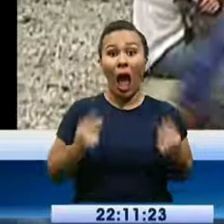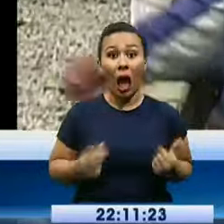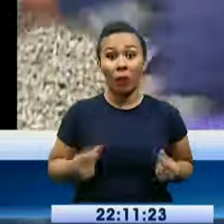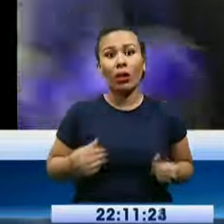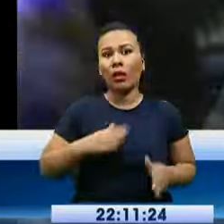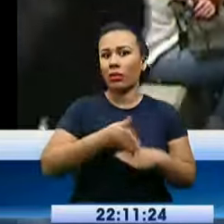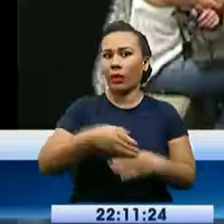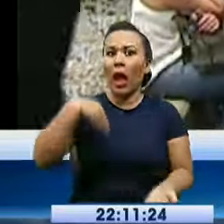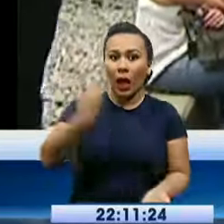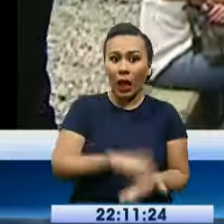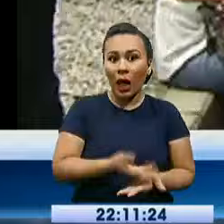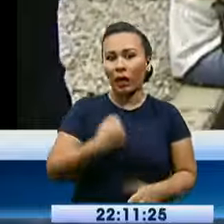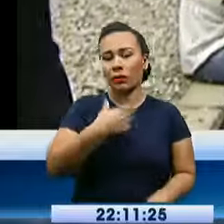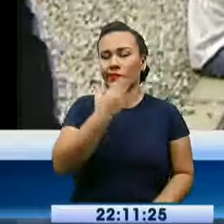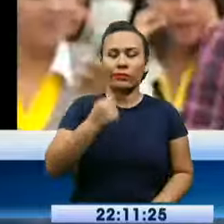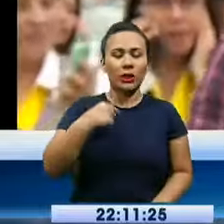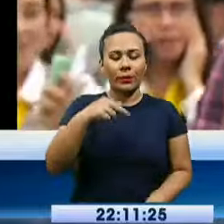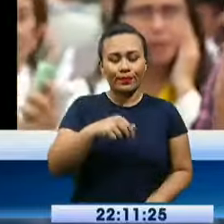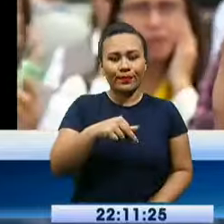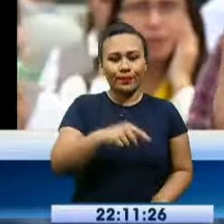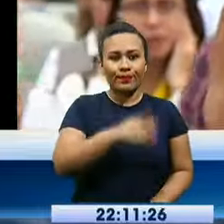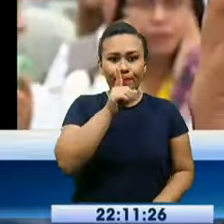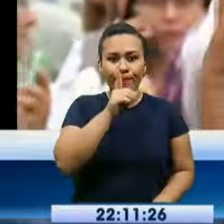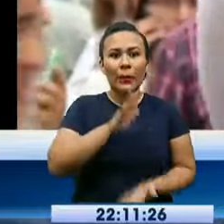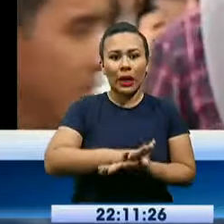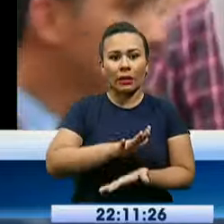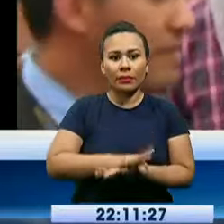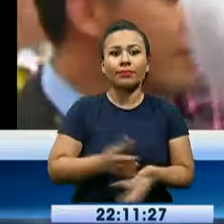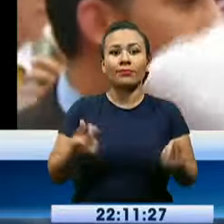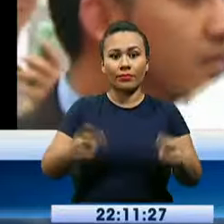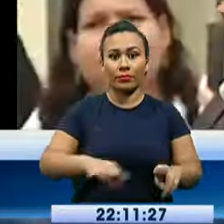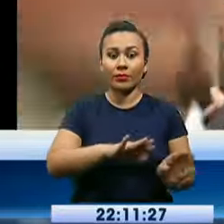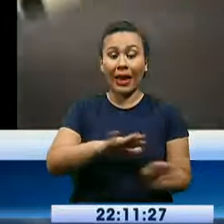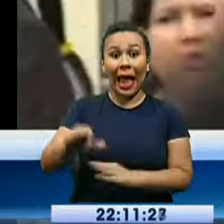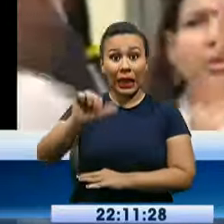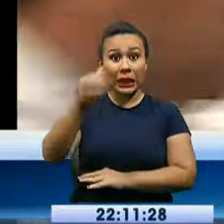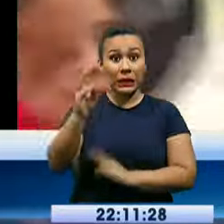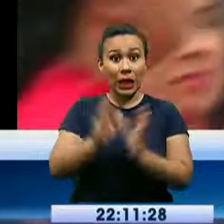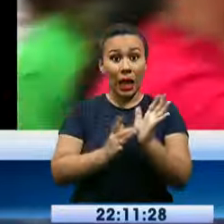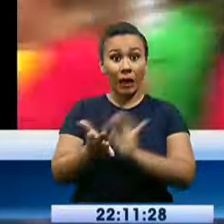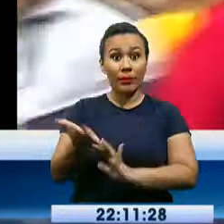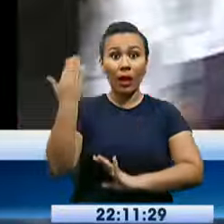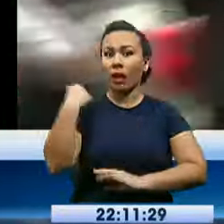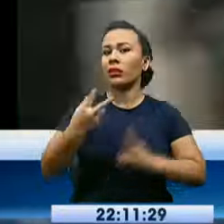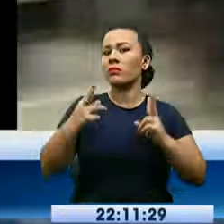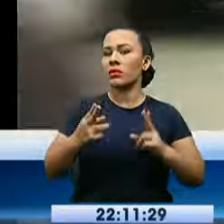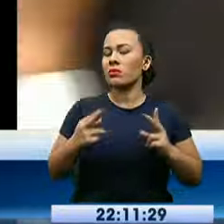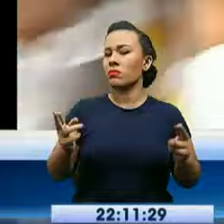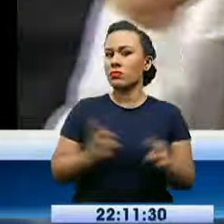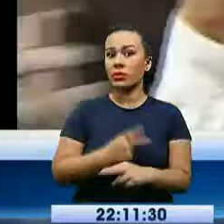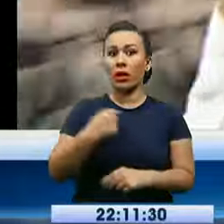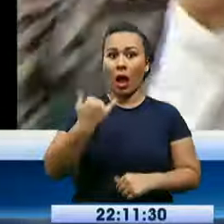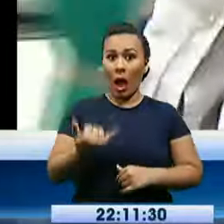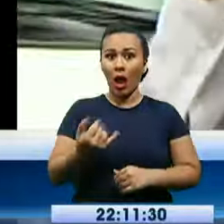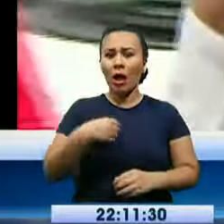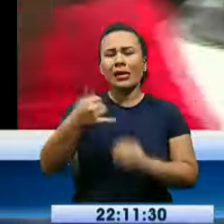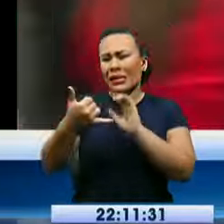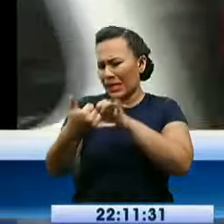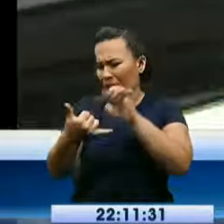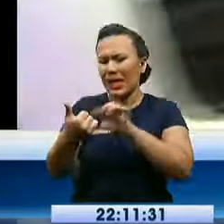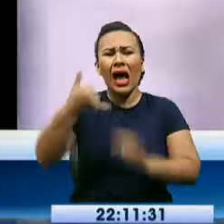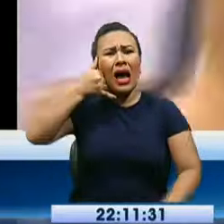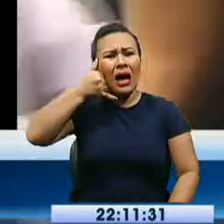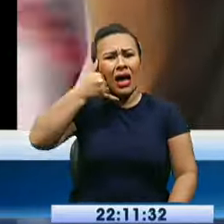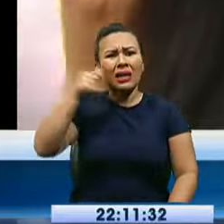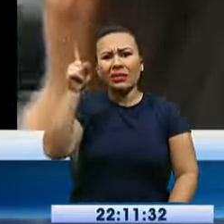problemas, tenemos más accidentes. Al igual que en el terremoto del 16 de abril, en esta ocasión no fue posible entablar comunicaciones vía